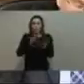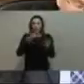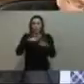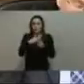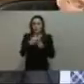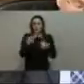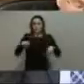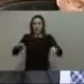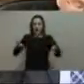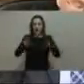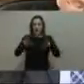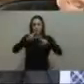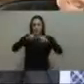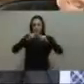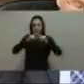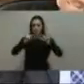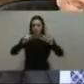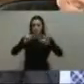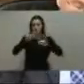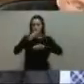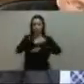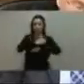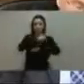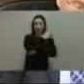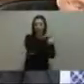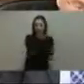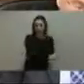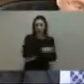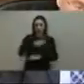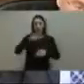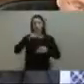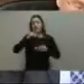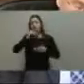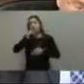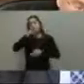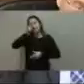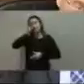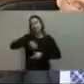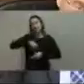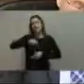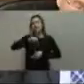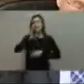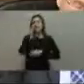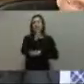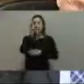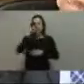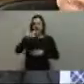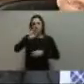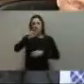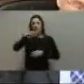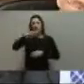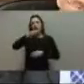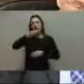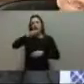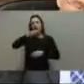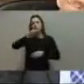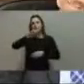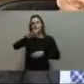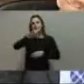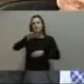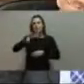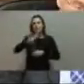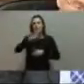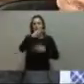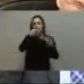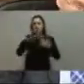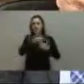del Principado como avalista tras la sentencia contra Sogepsa de 9 millones y lo que